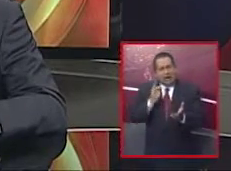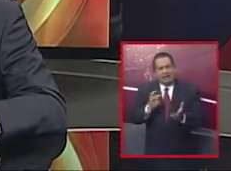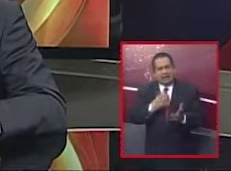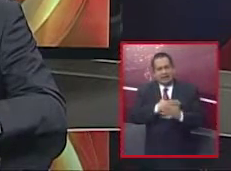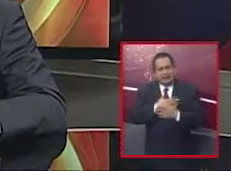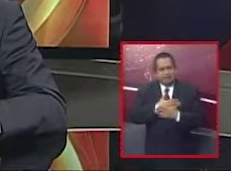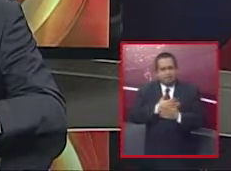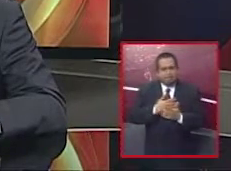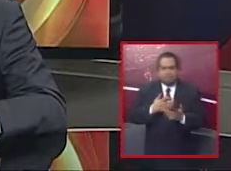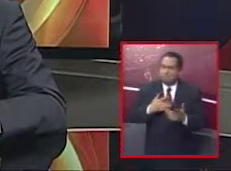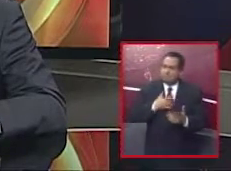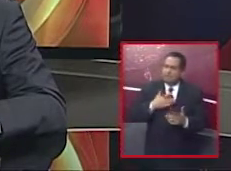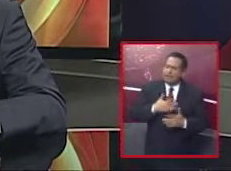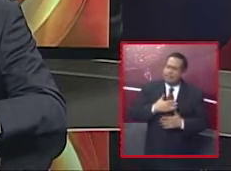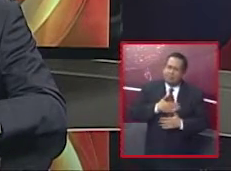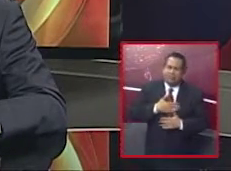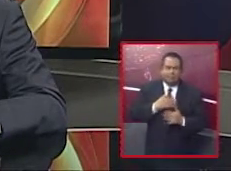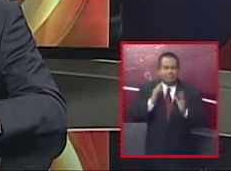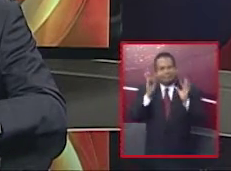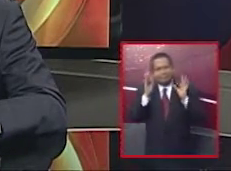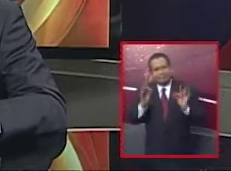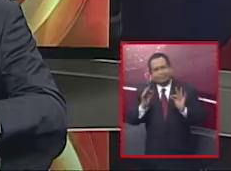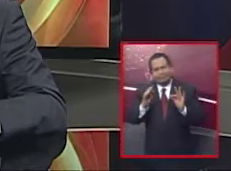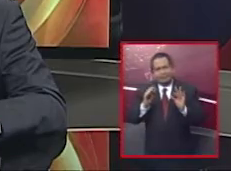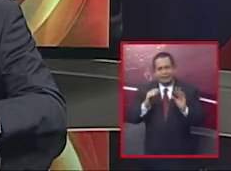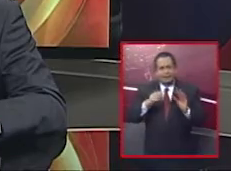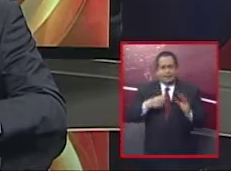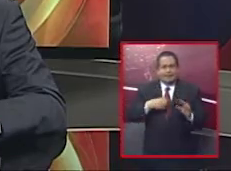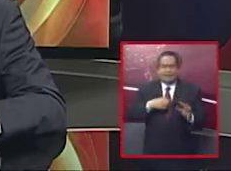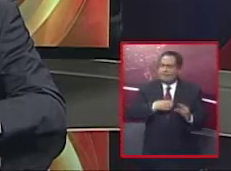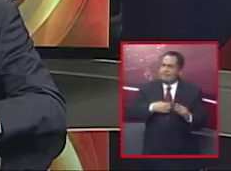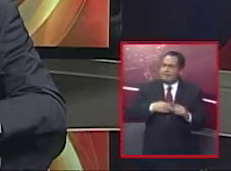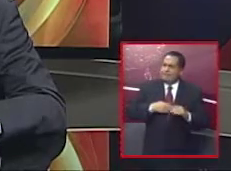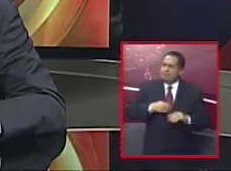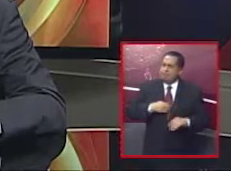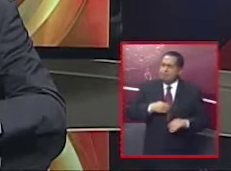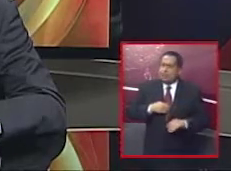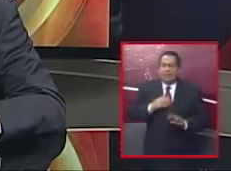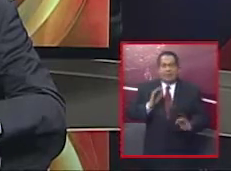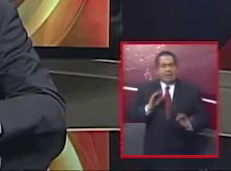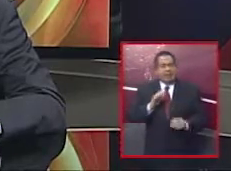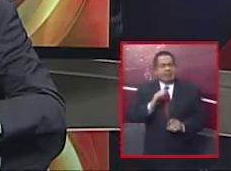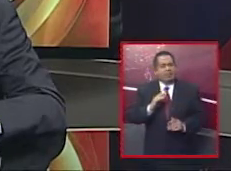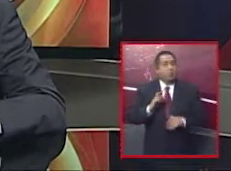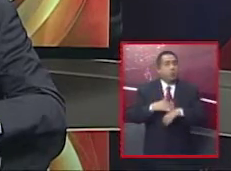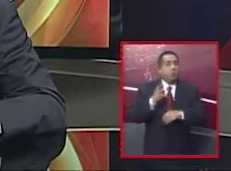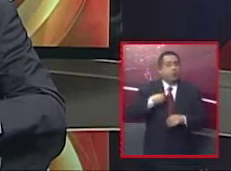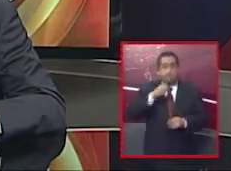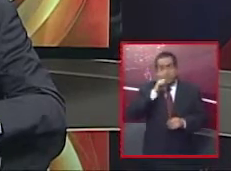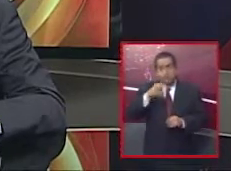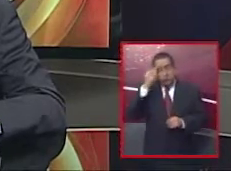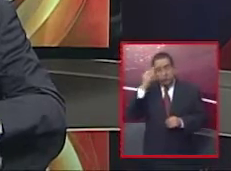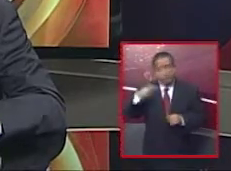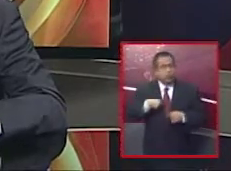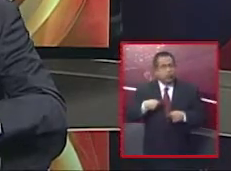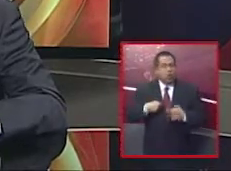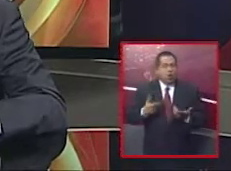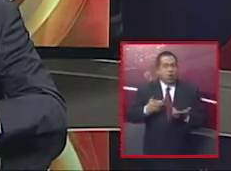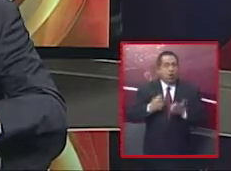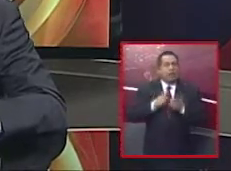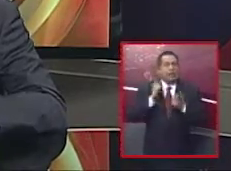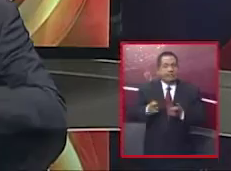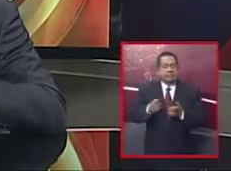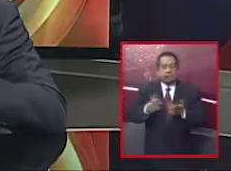hablan, me dan una satisfacción muy grande porque pues habla también al mismo tiempo del